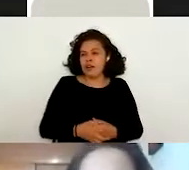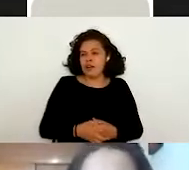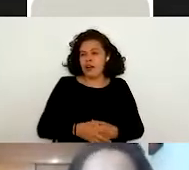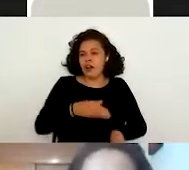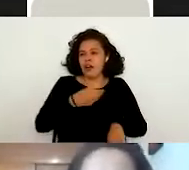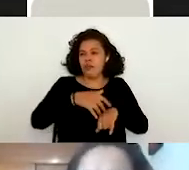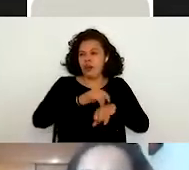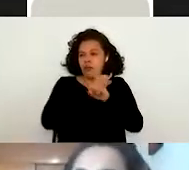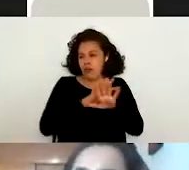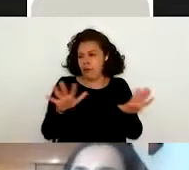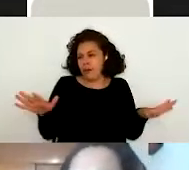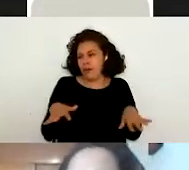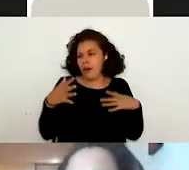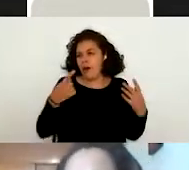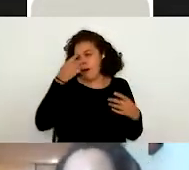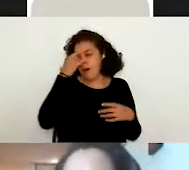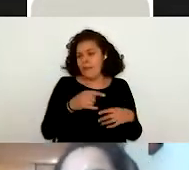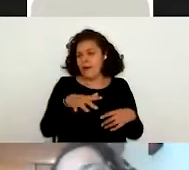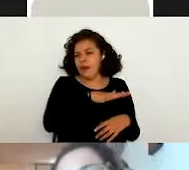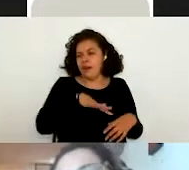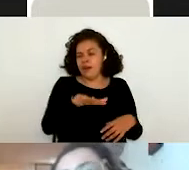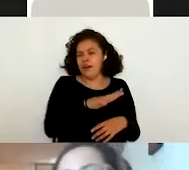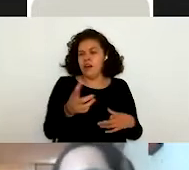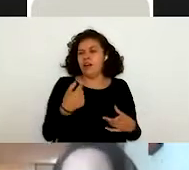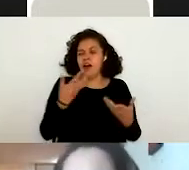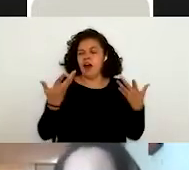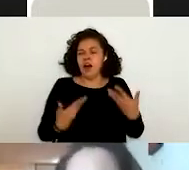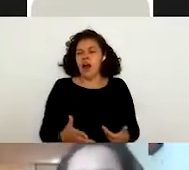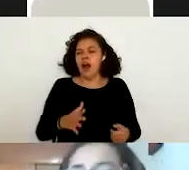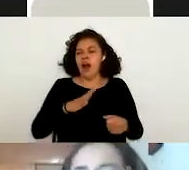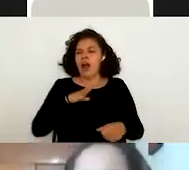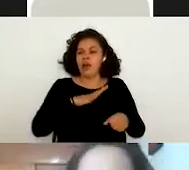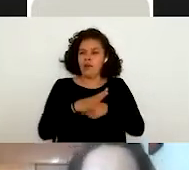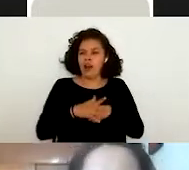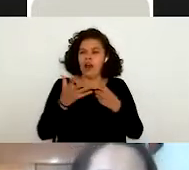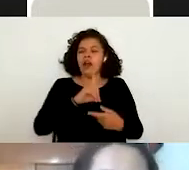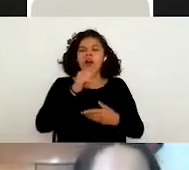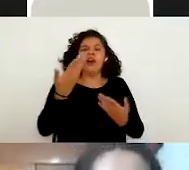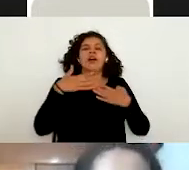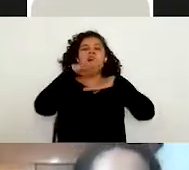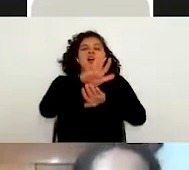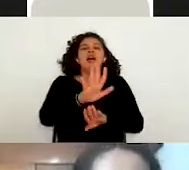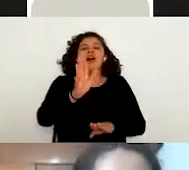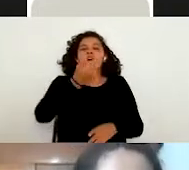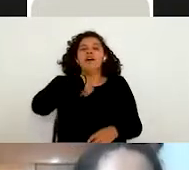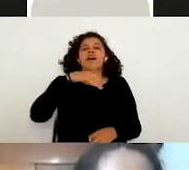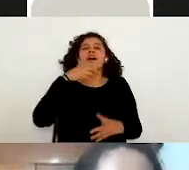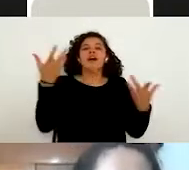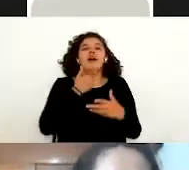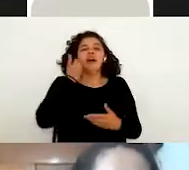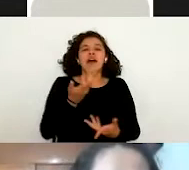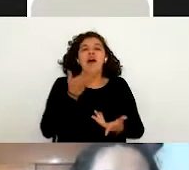datos, cuál es el escenario que tengo y entonces sobre ese escenario poder proponer qué es lo que yo quiero hacer, ¿no?